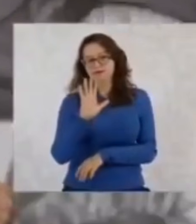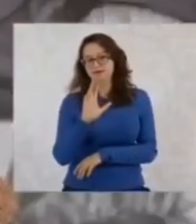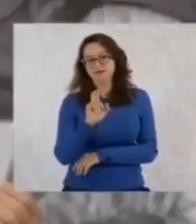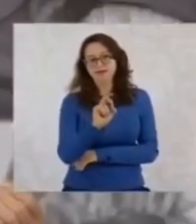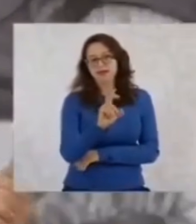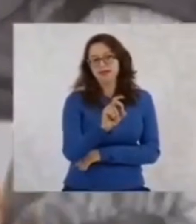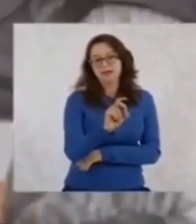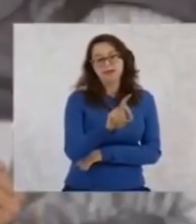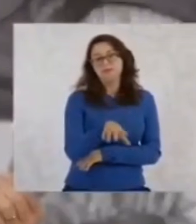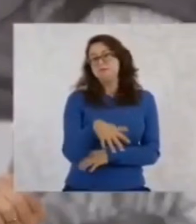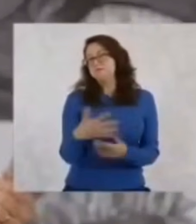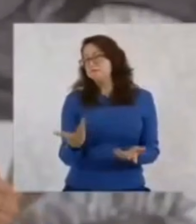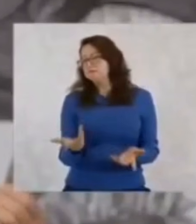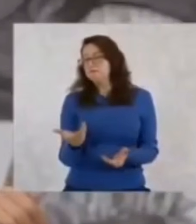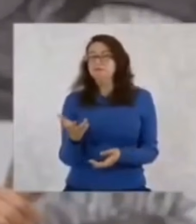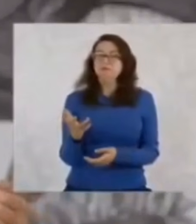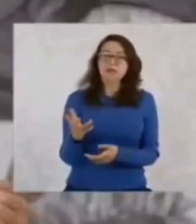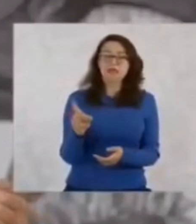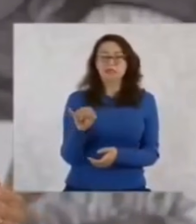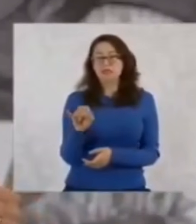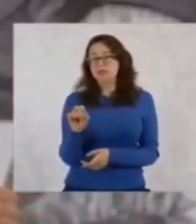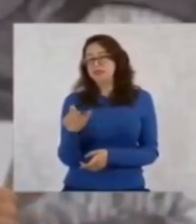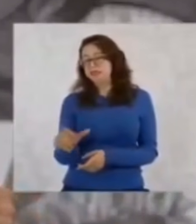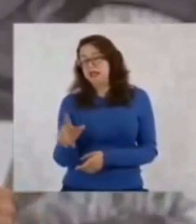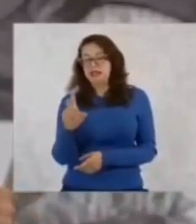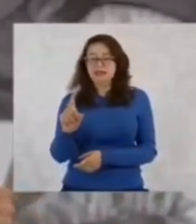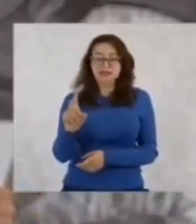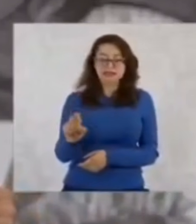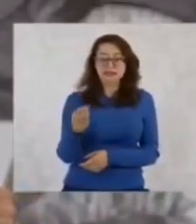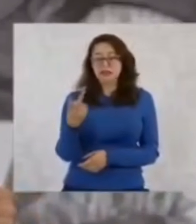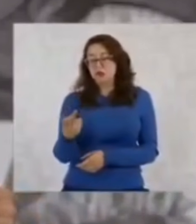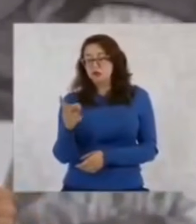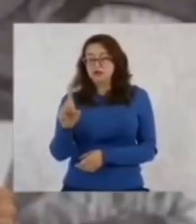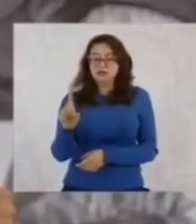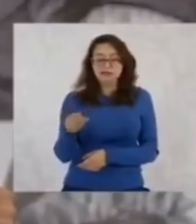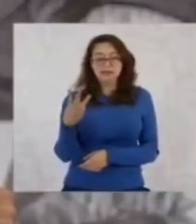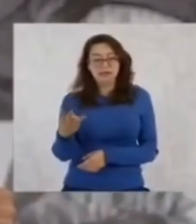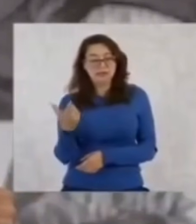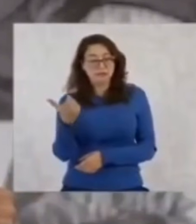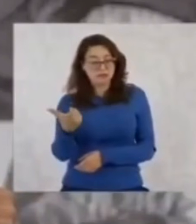El diésel estaría sobre 32, 33 pesos el litro.